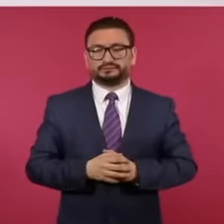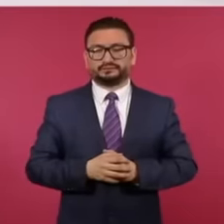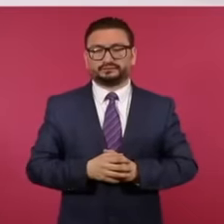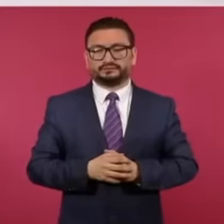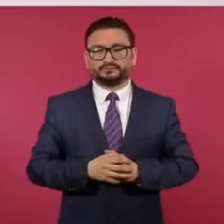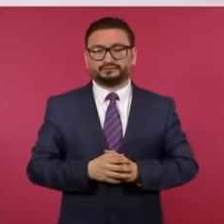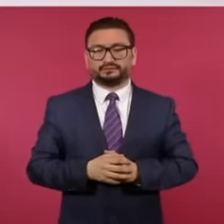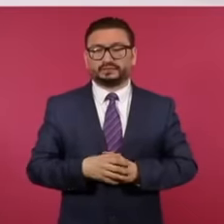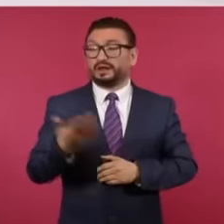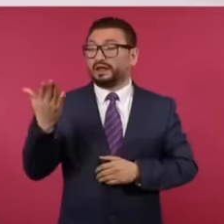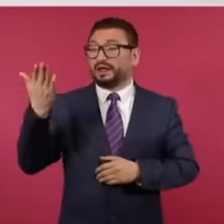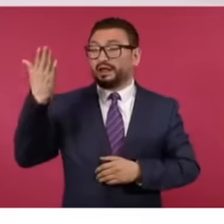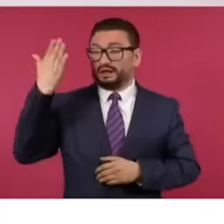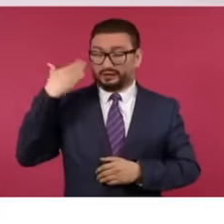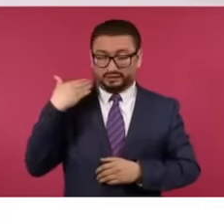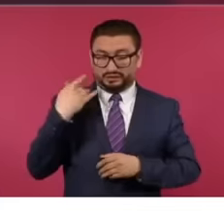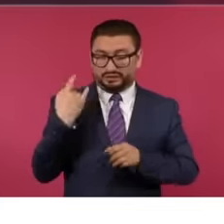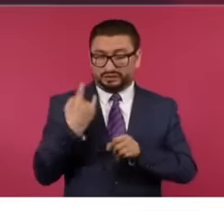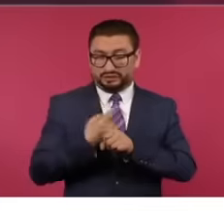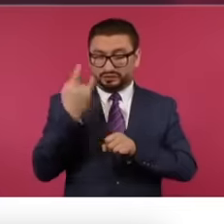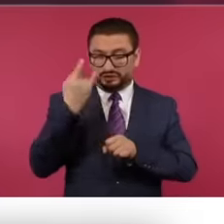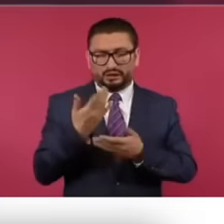Ya no hay fraude.